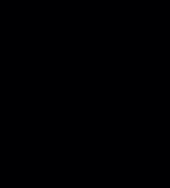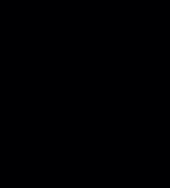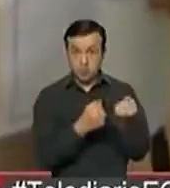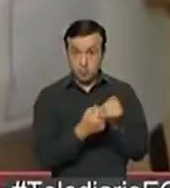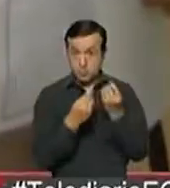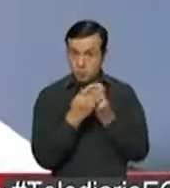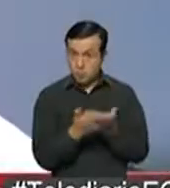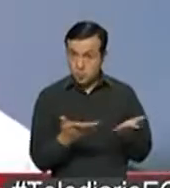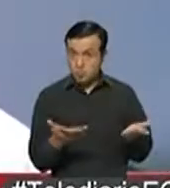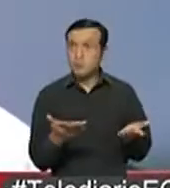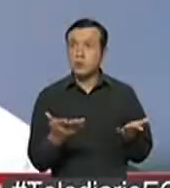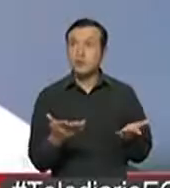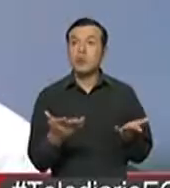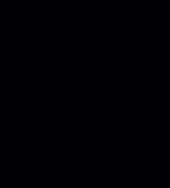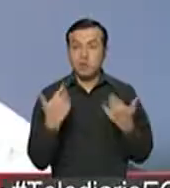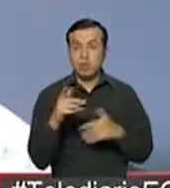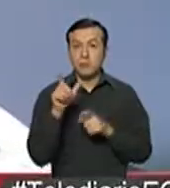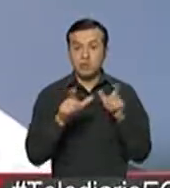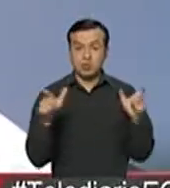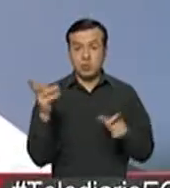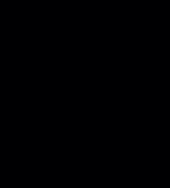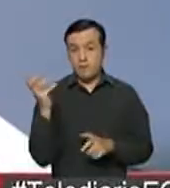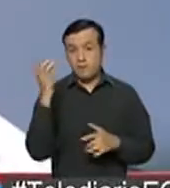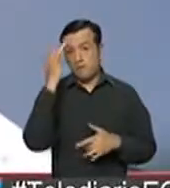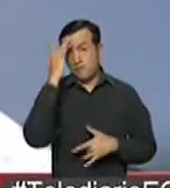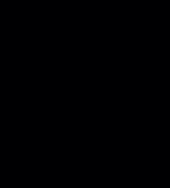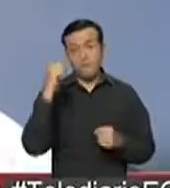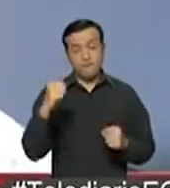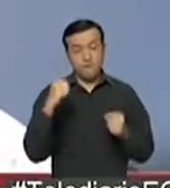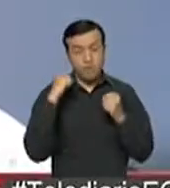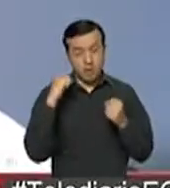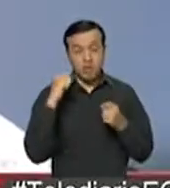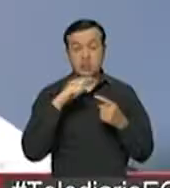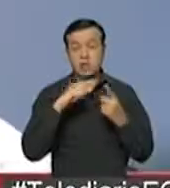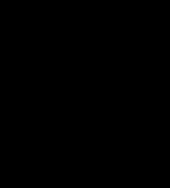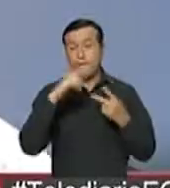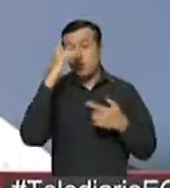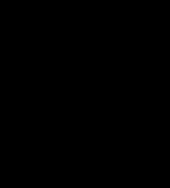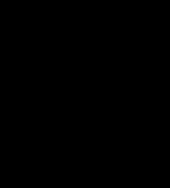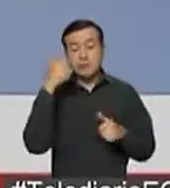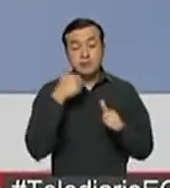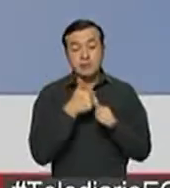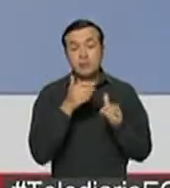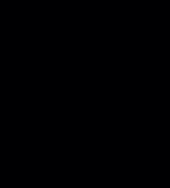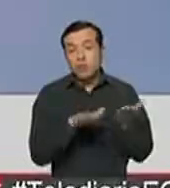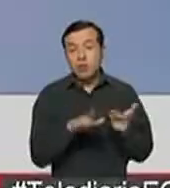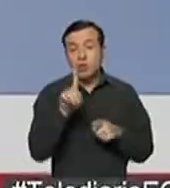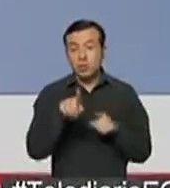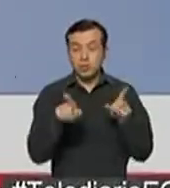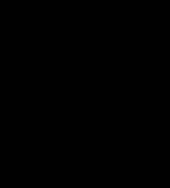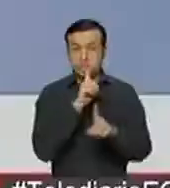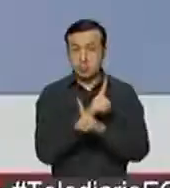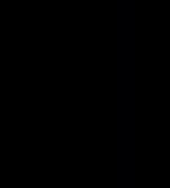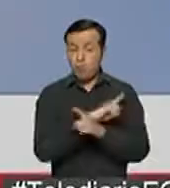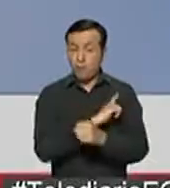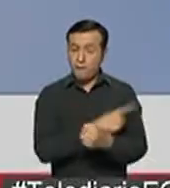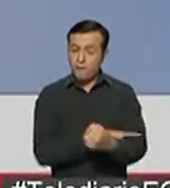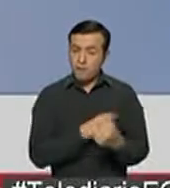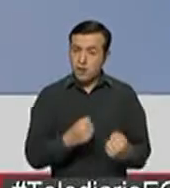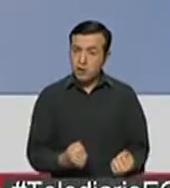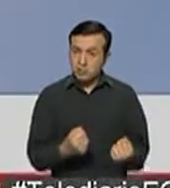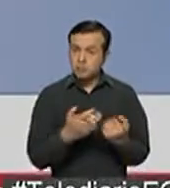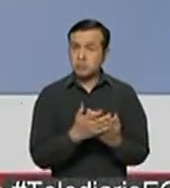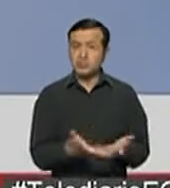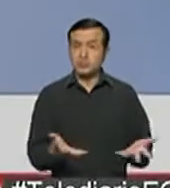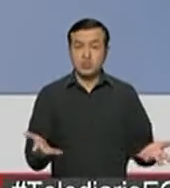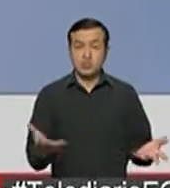estos. Tenemos jubilados con enfermedades catastróficas, con enfermedades terminales, con discapacidades graves, de tal